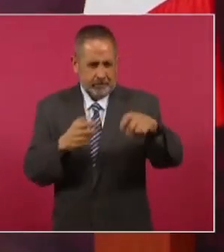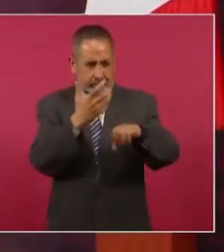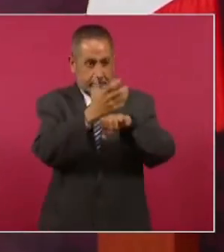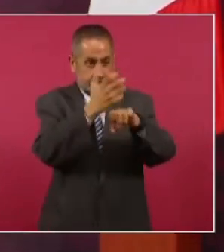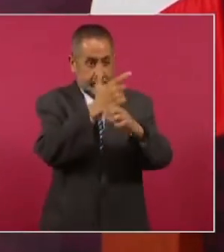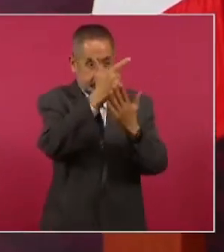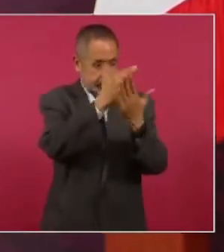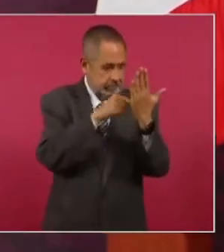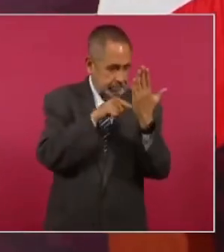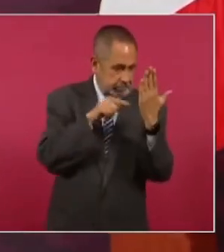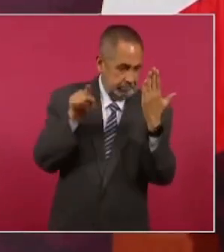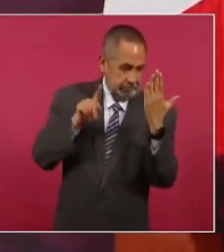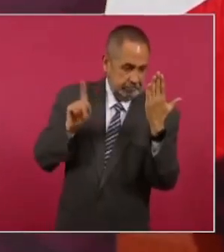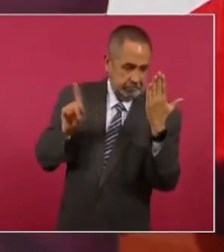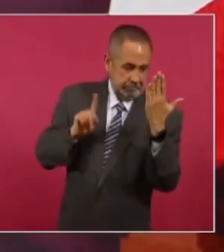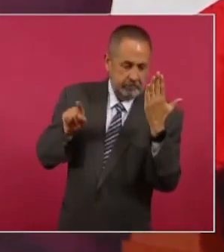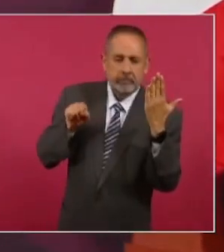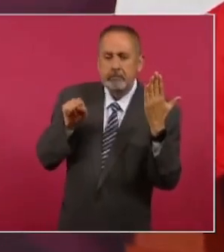Unidos